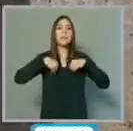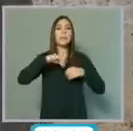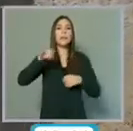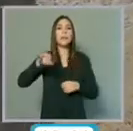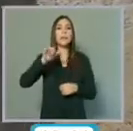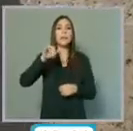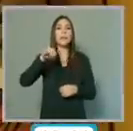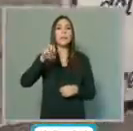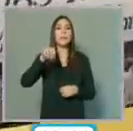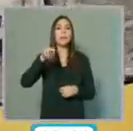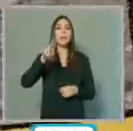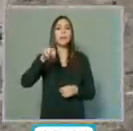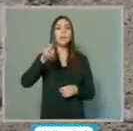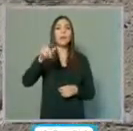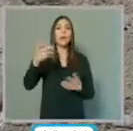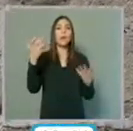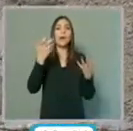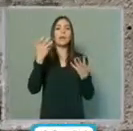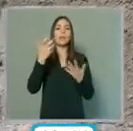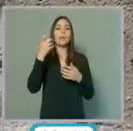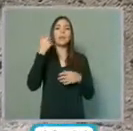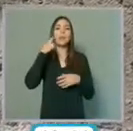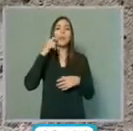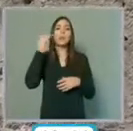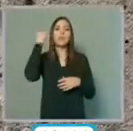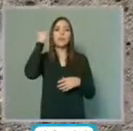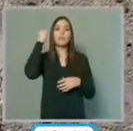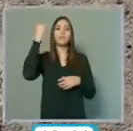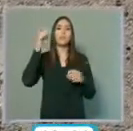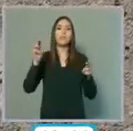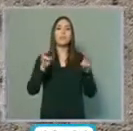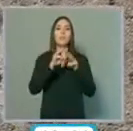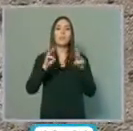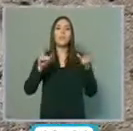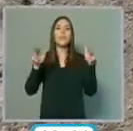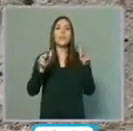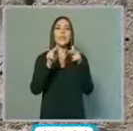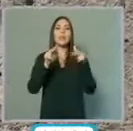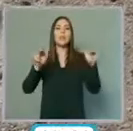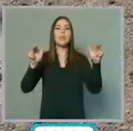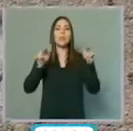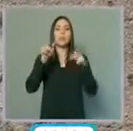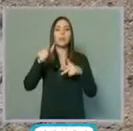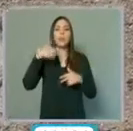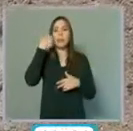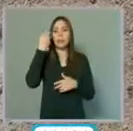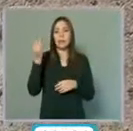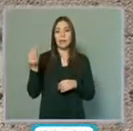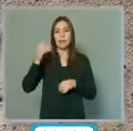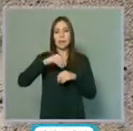de la música del himno nacional. Aquí, en este edificio, vivió ahí en el año de